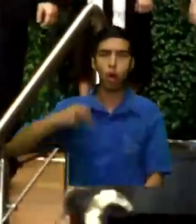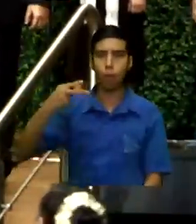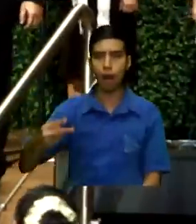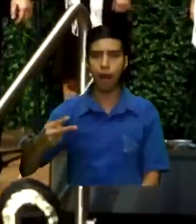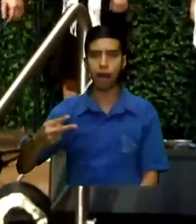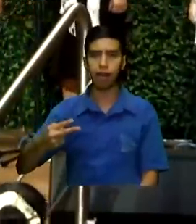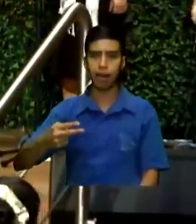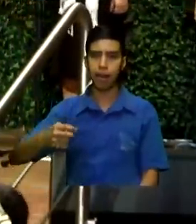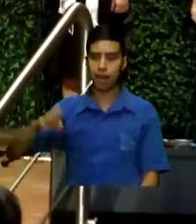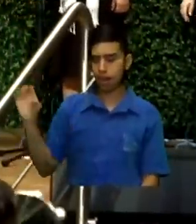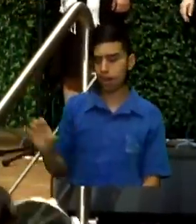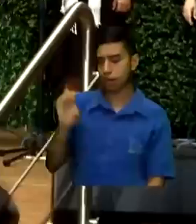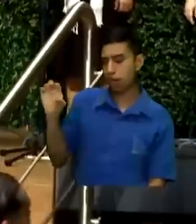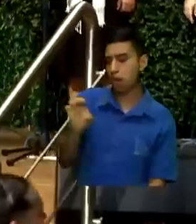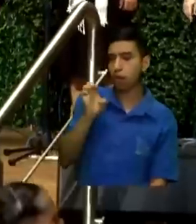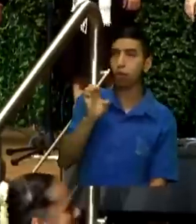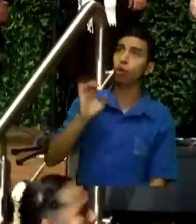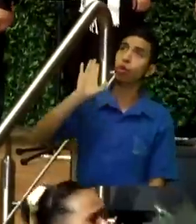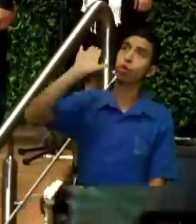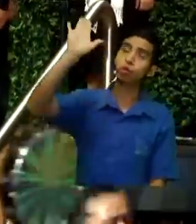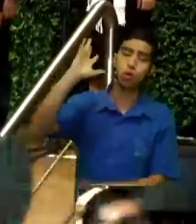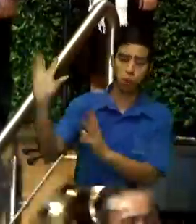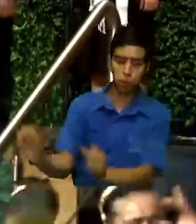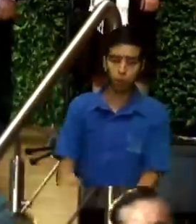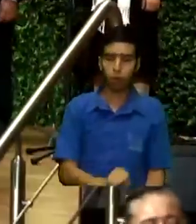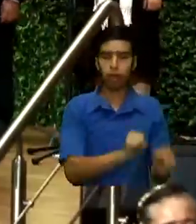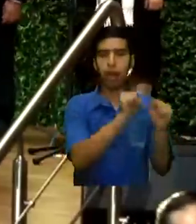es tu poder desde la